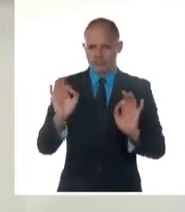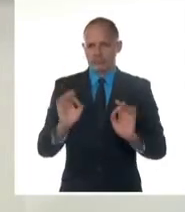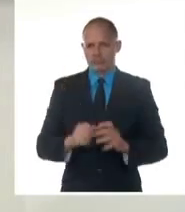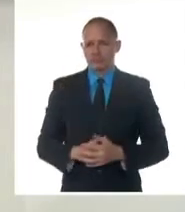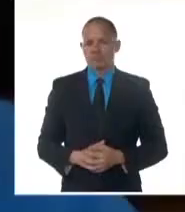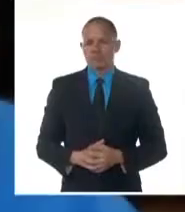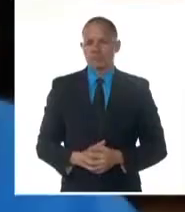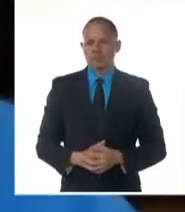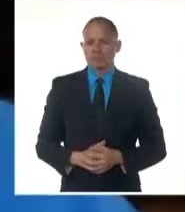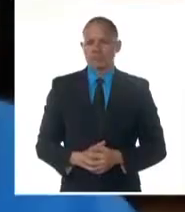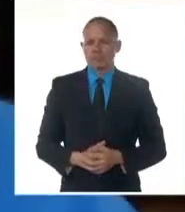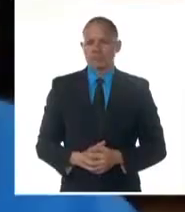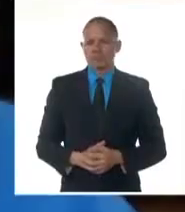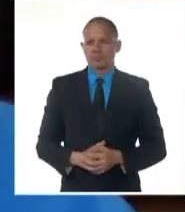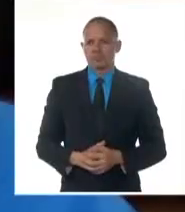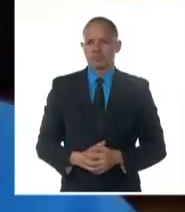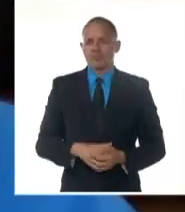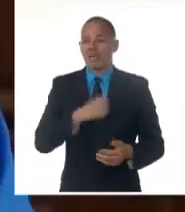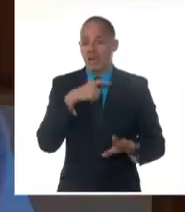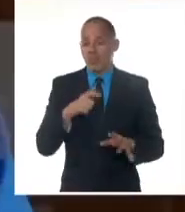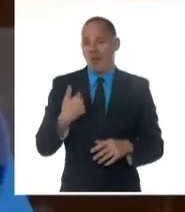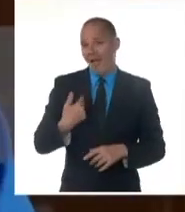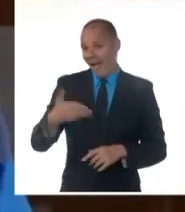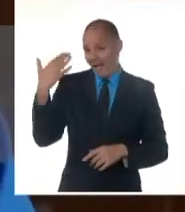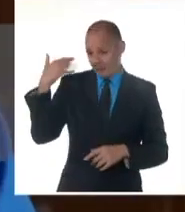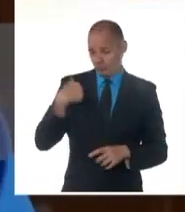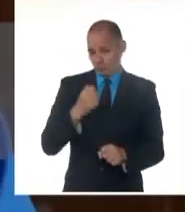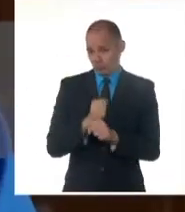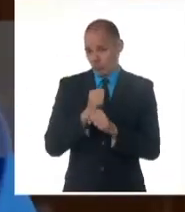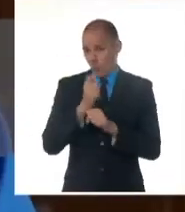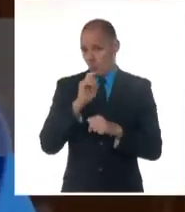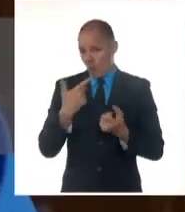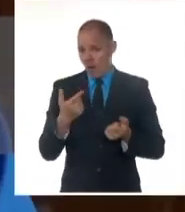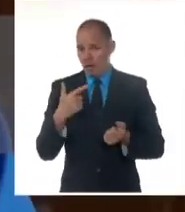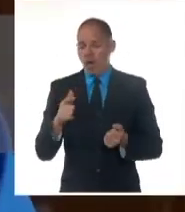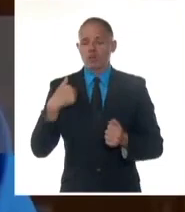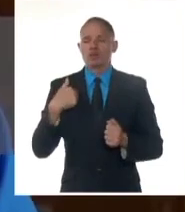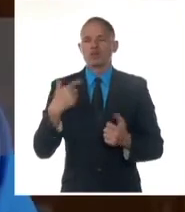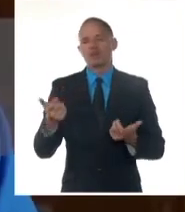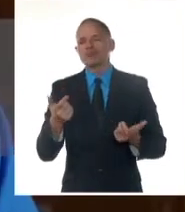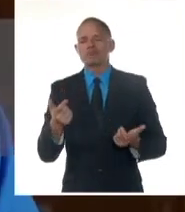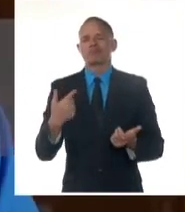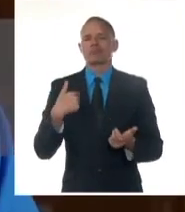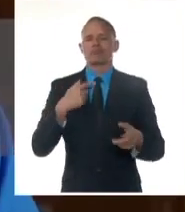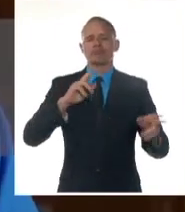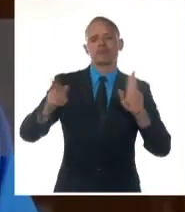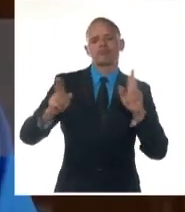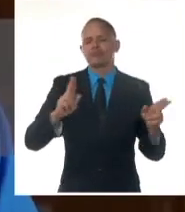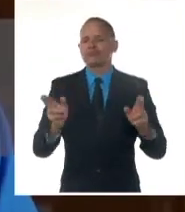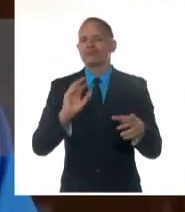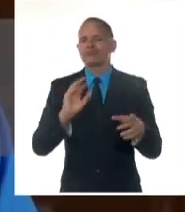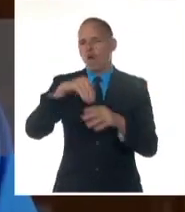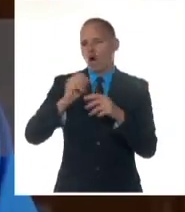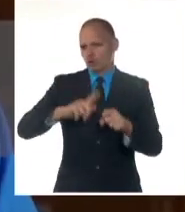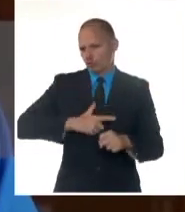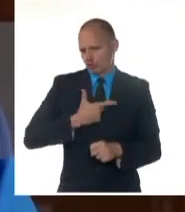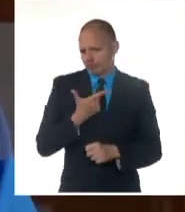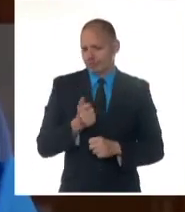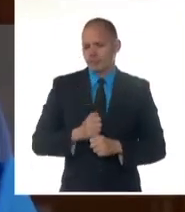labores. Yo era dirigente de cultura, mi hermano que era el dirigente del